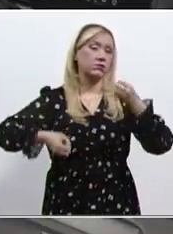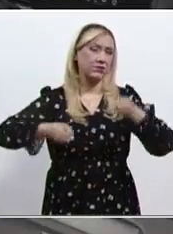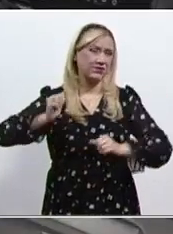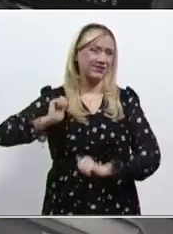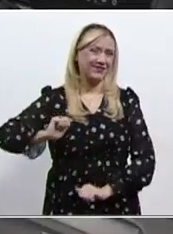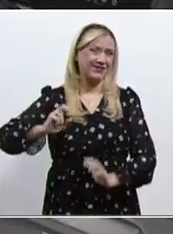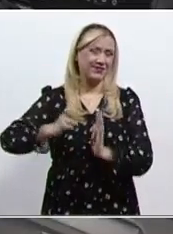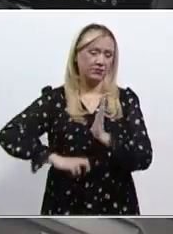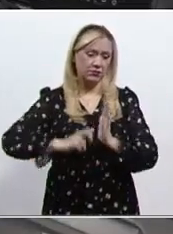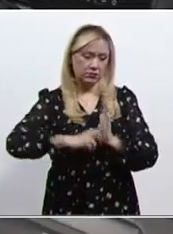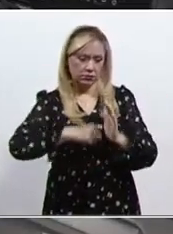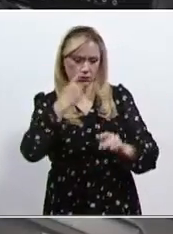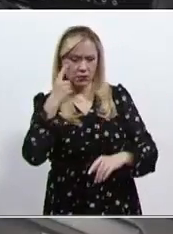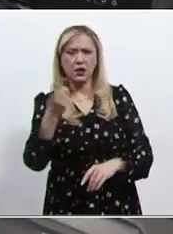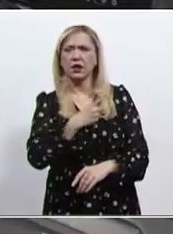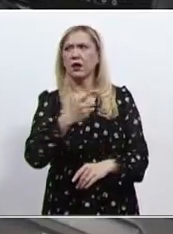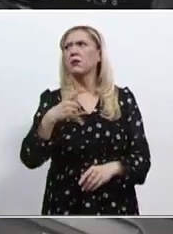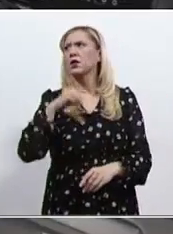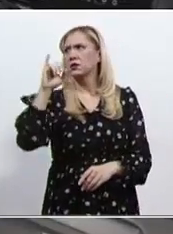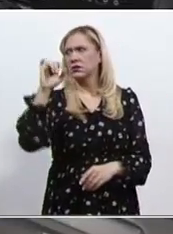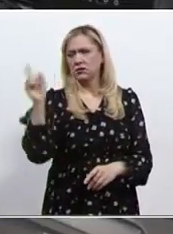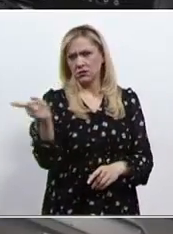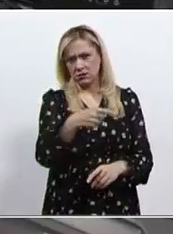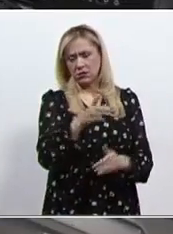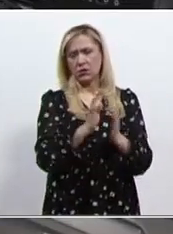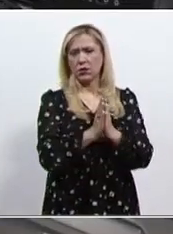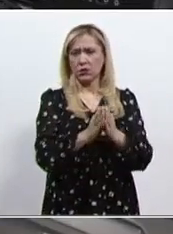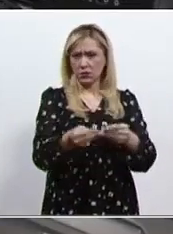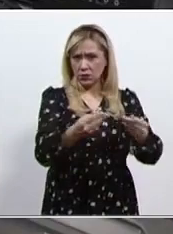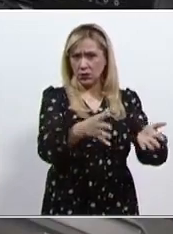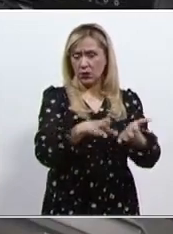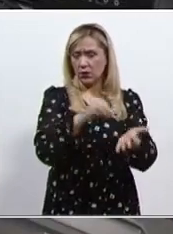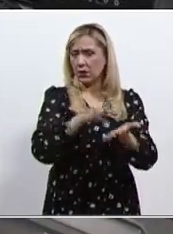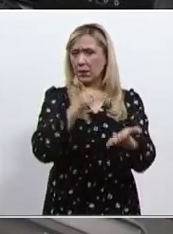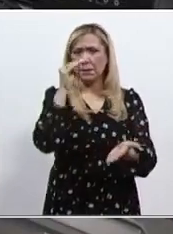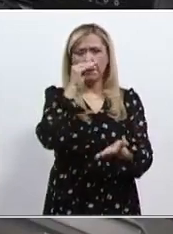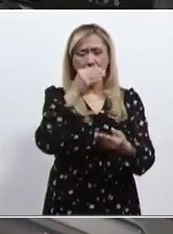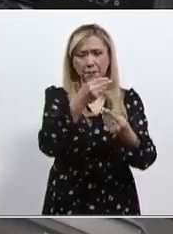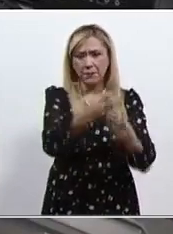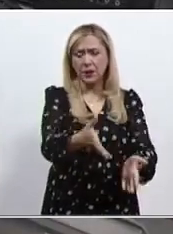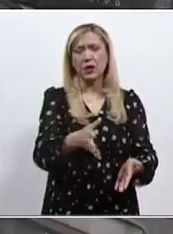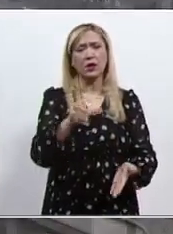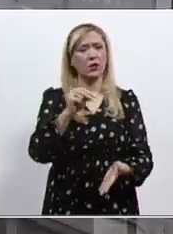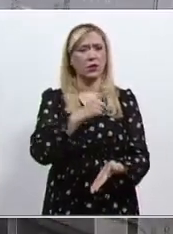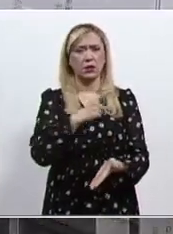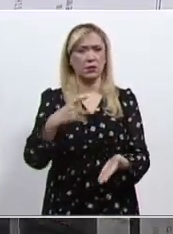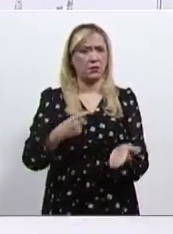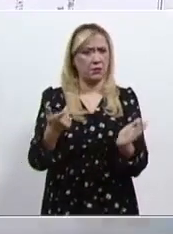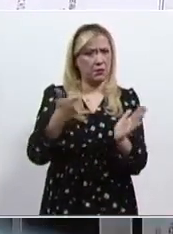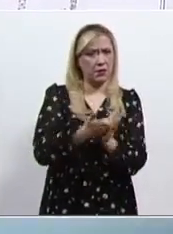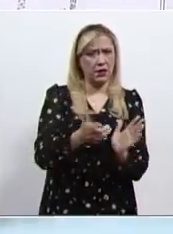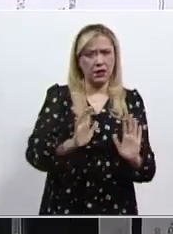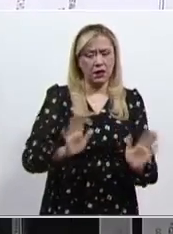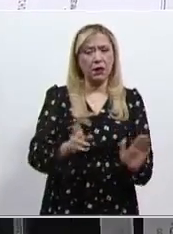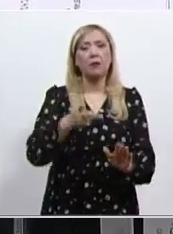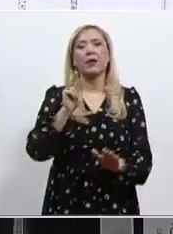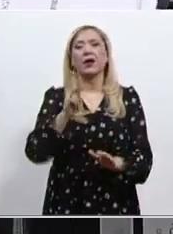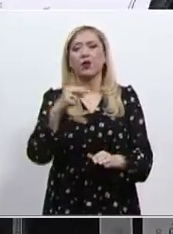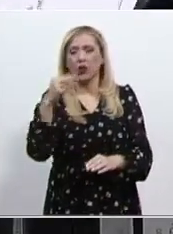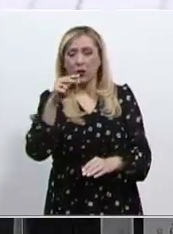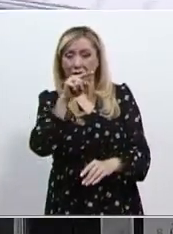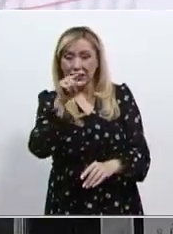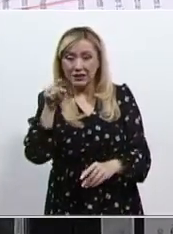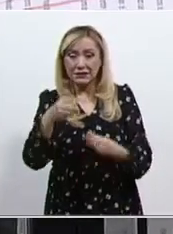disposición del público las sentencias que aborden un aspecto relevante en materia de medio ambiente suprimiendo los datos confidenciales o reservados